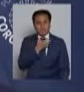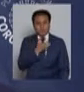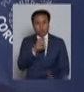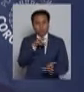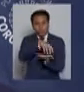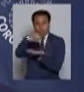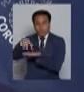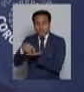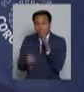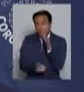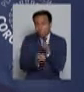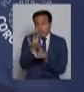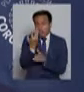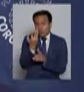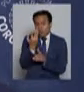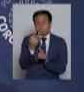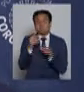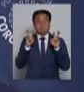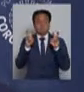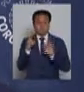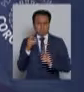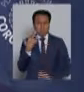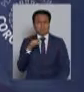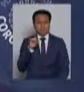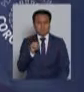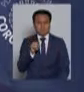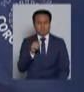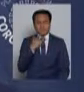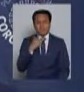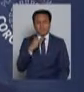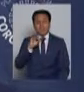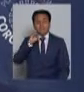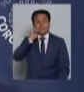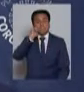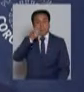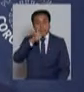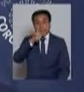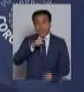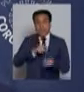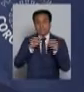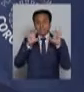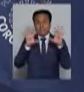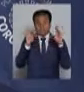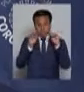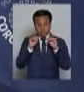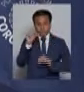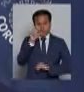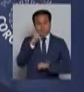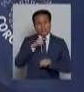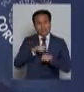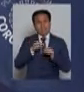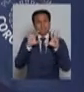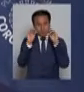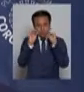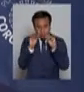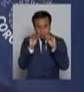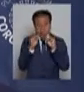medida nueva, nos parece imprescindible, que es que a partir de mañana a las 10 de la noche, lunes a las 22